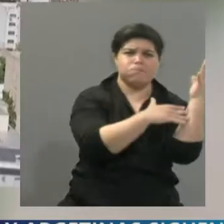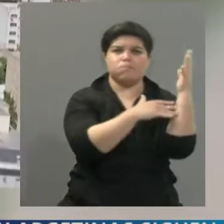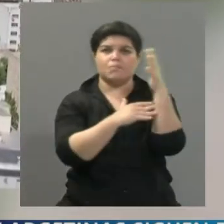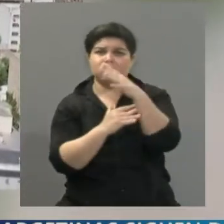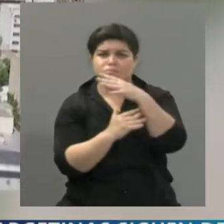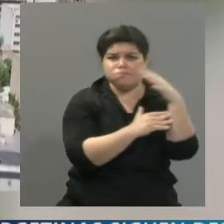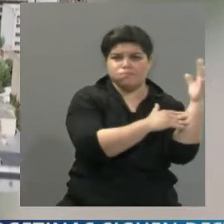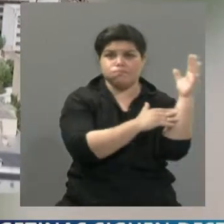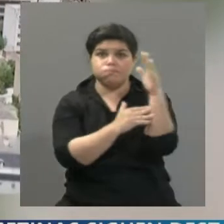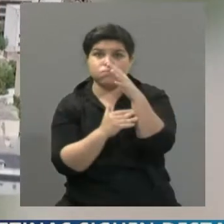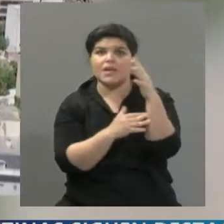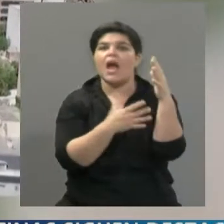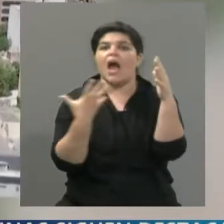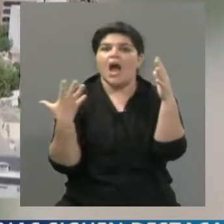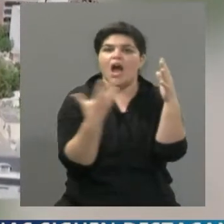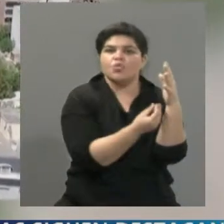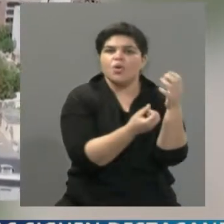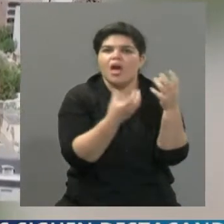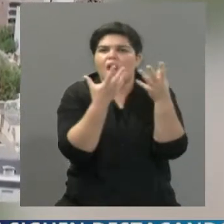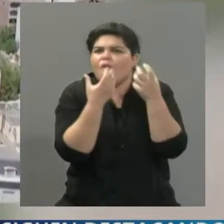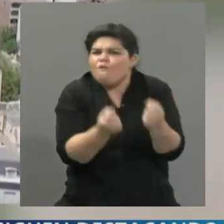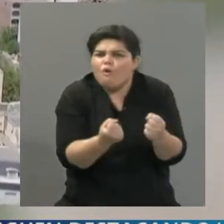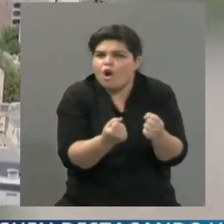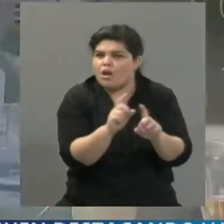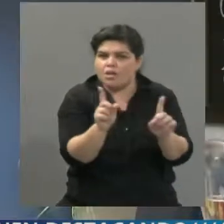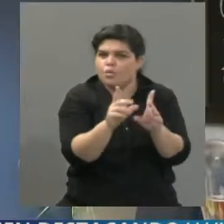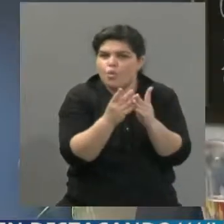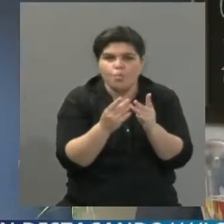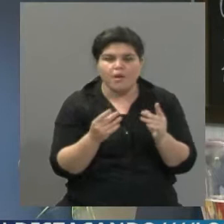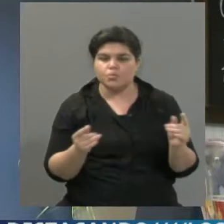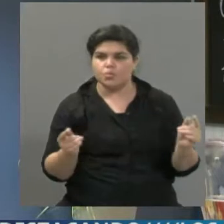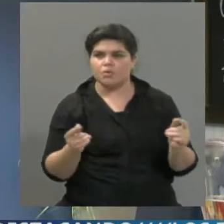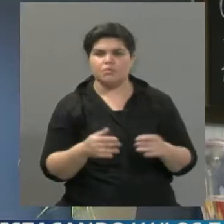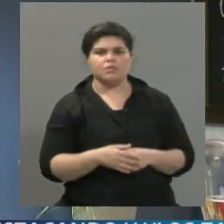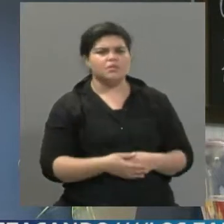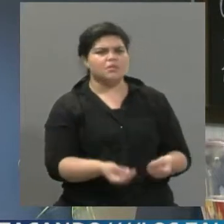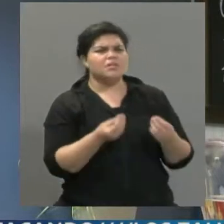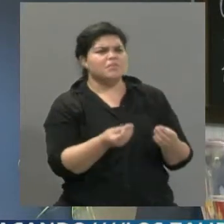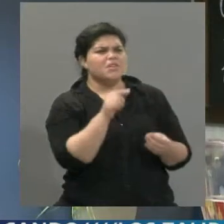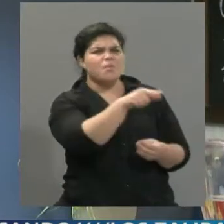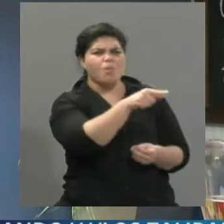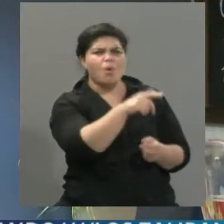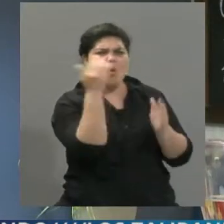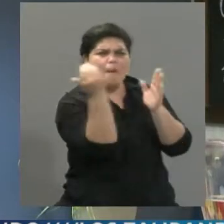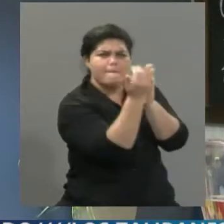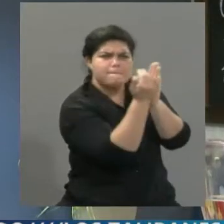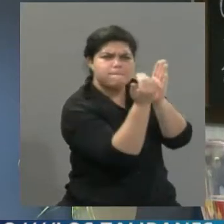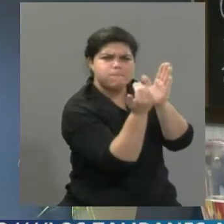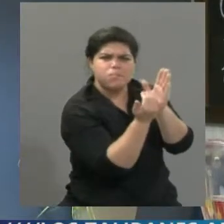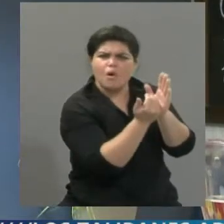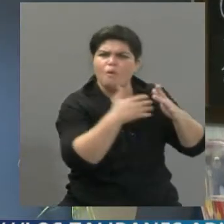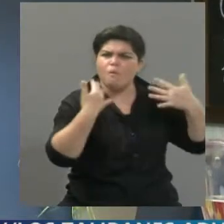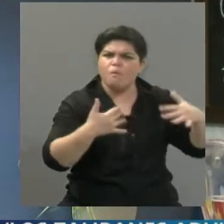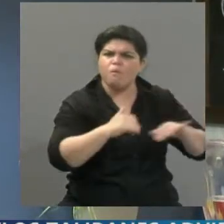que uno tiene enfrente. Sergio, ¿por qué tiene tanta información y los mendocinos no respecto al árbol? ¿Falta educación